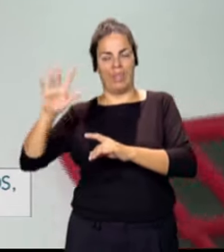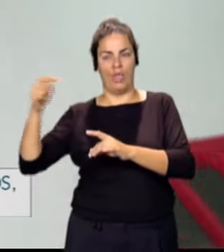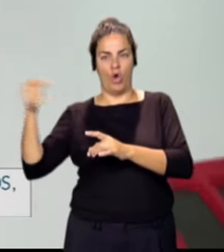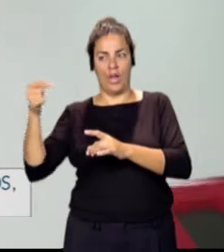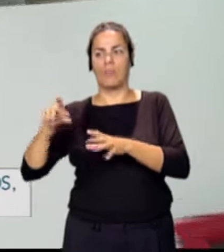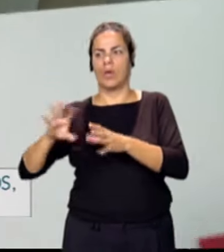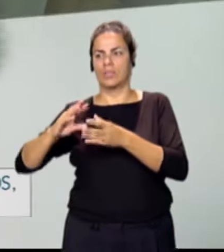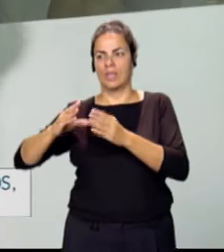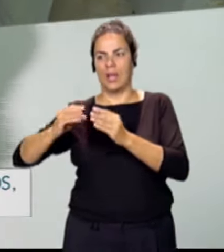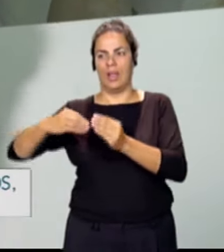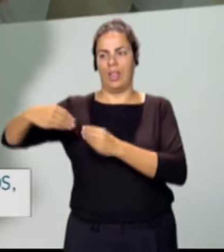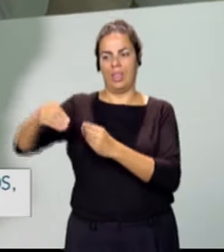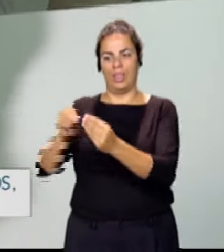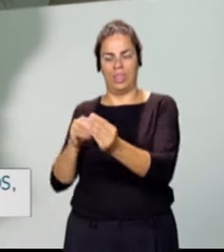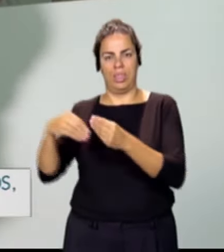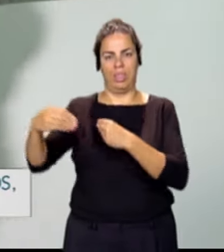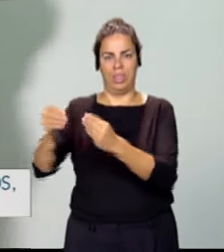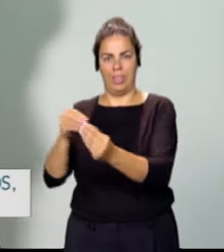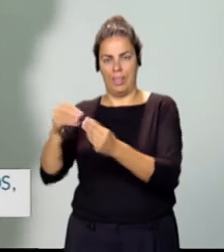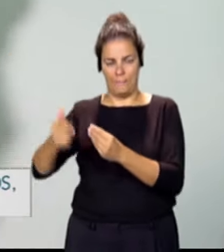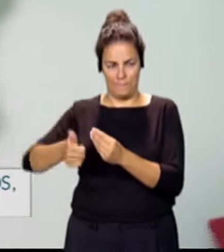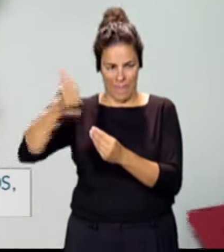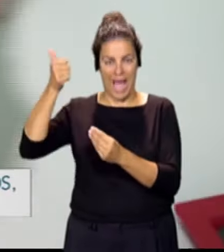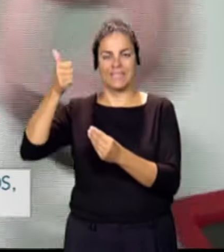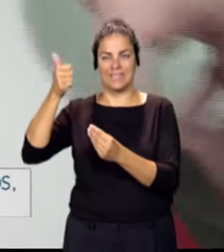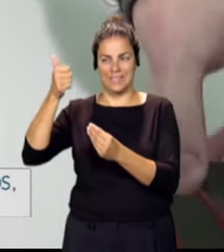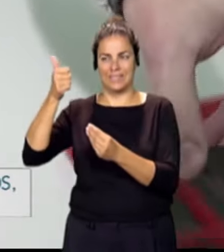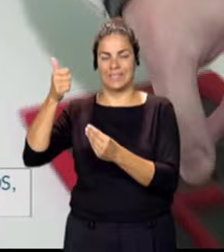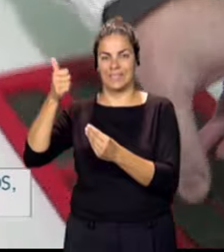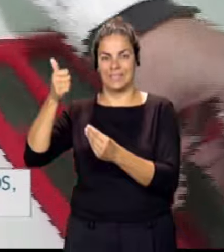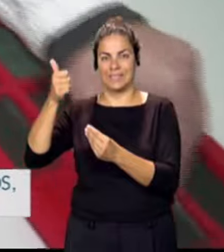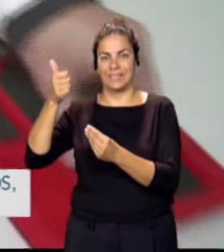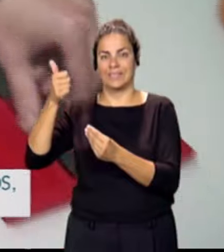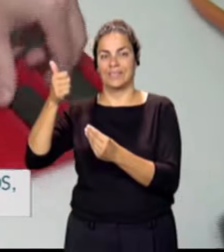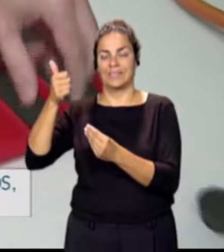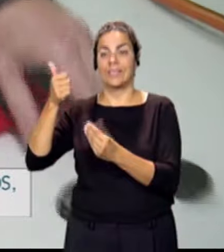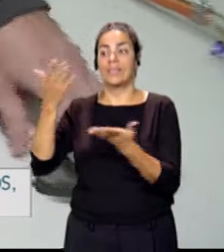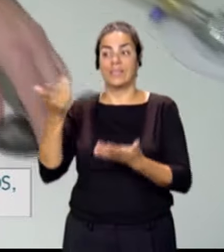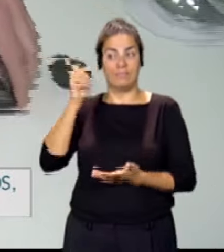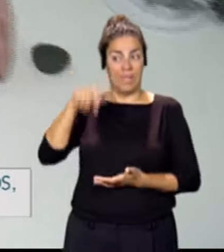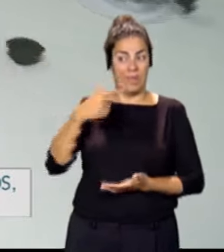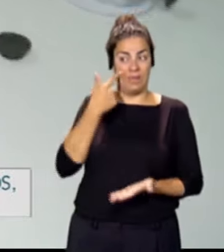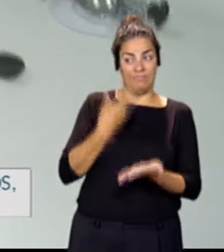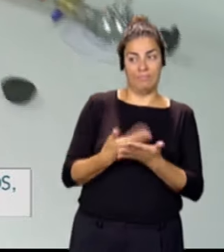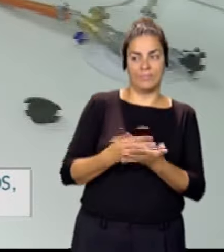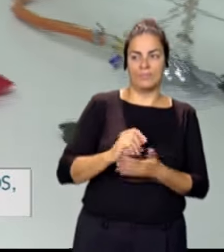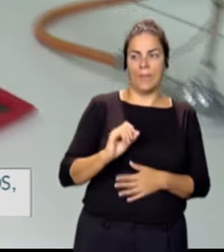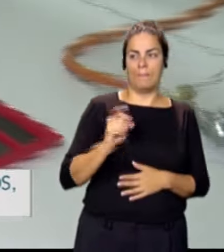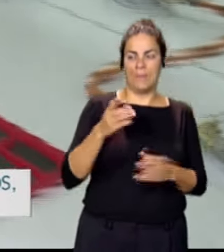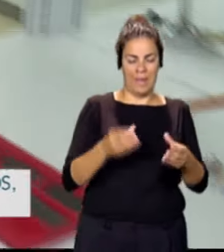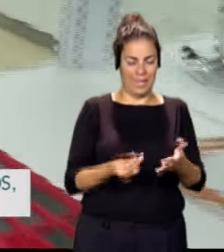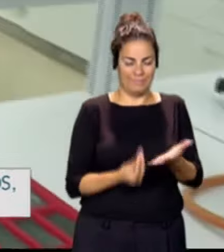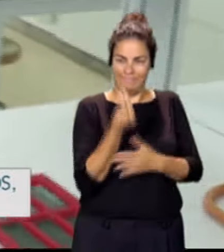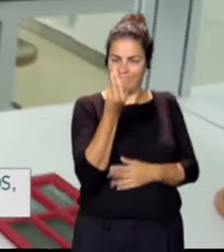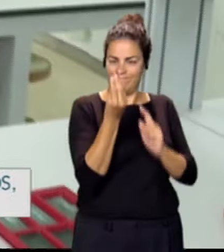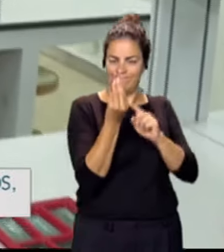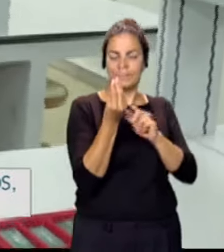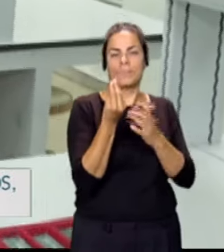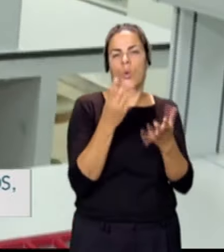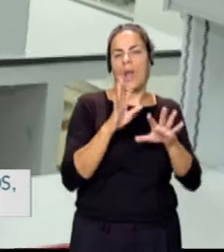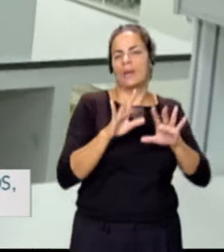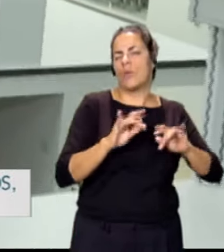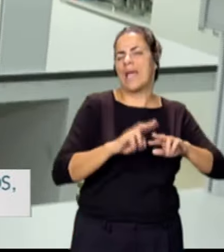elástico mucho más flexible y como muestra de ello Tenemos también las primeras piezas que hemos tenido con una ceniza un poco